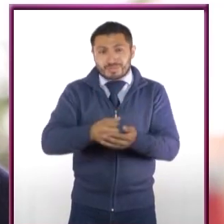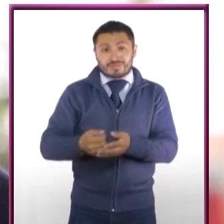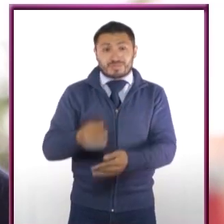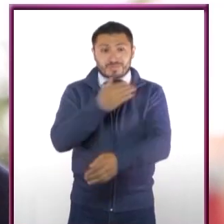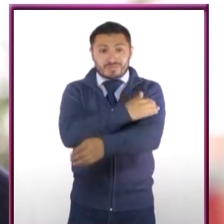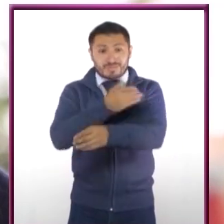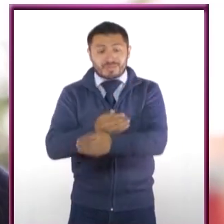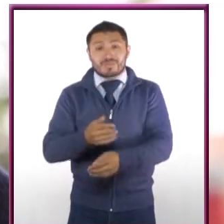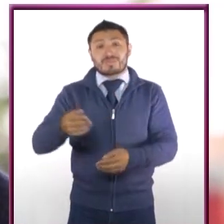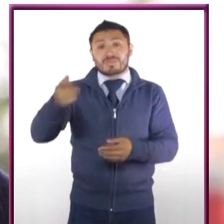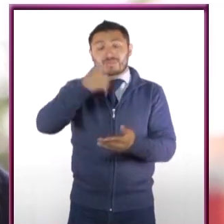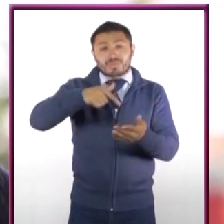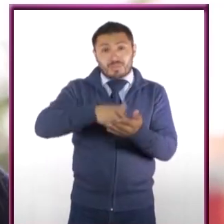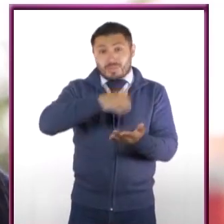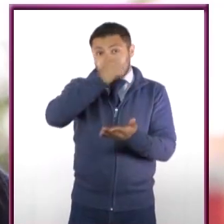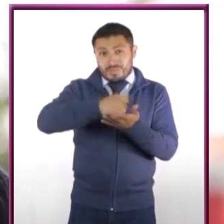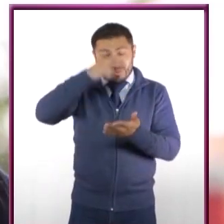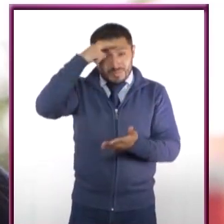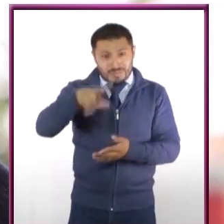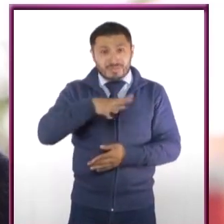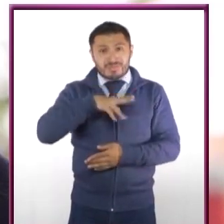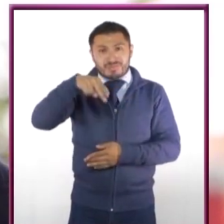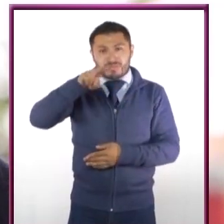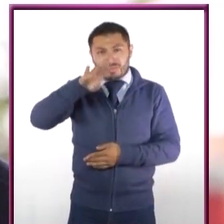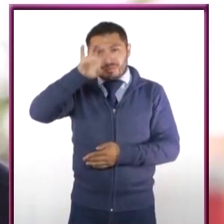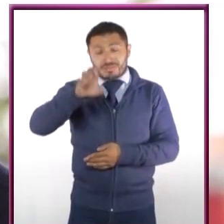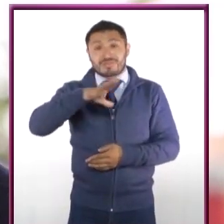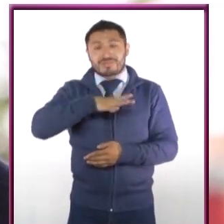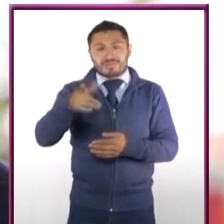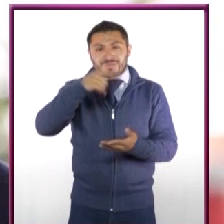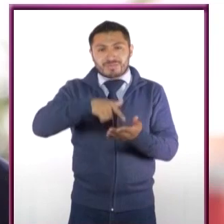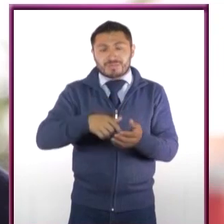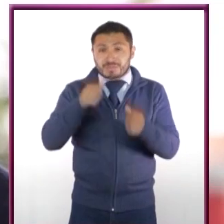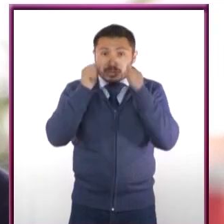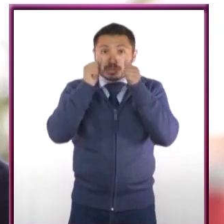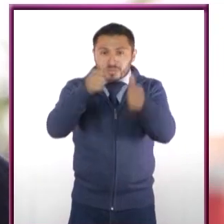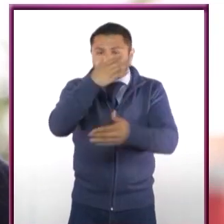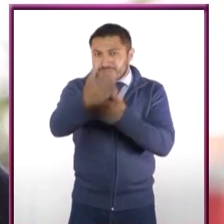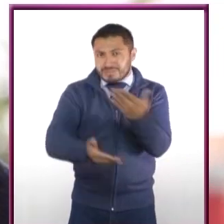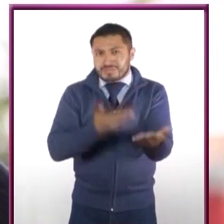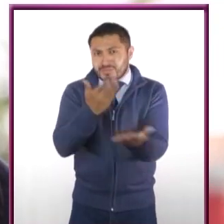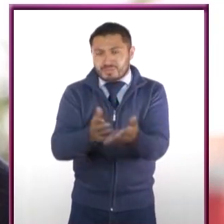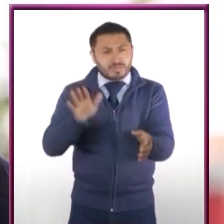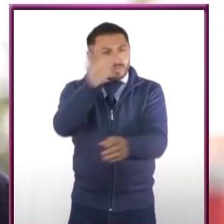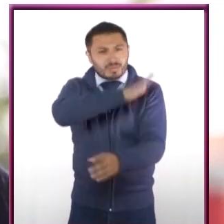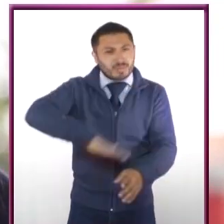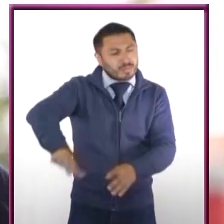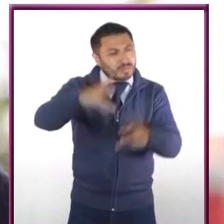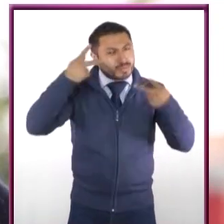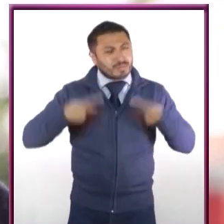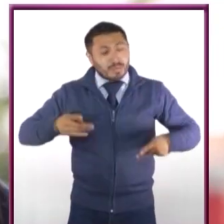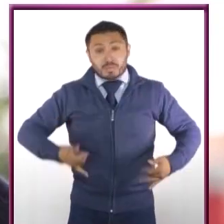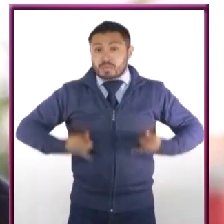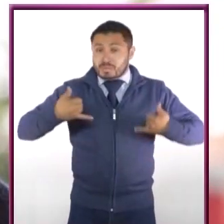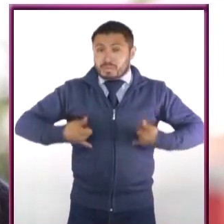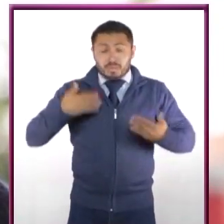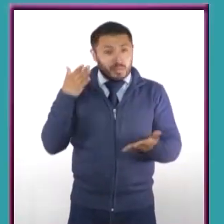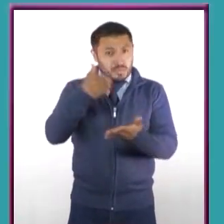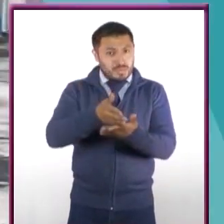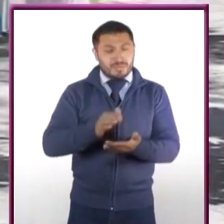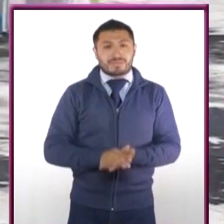Bienestar Emocional ubicado en la Ciudad de México. Un recinto que brinda servicios a cualquier joven que lo solicite o lo